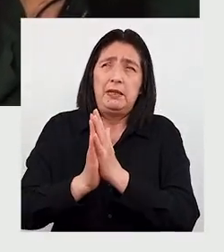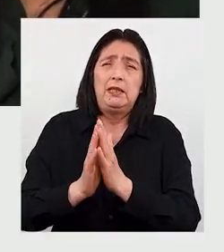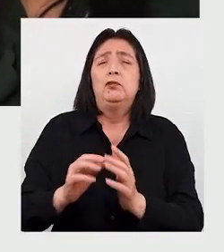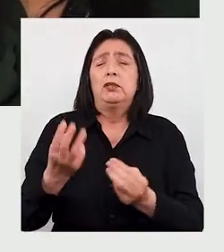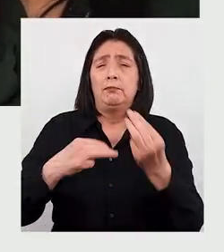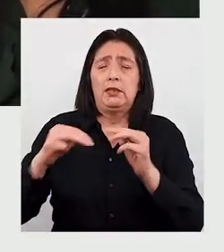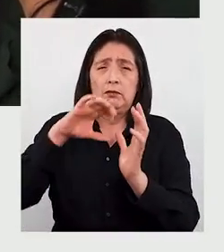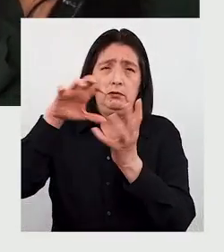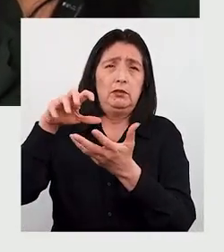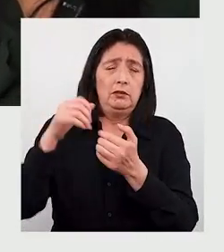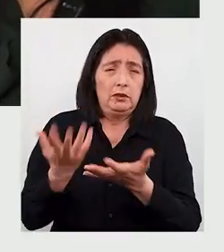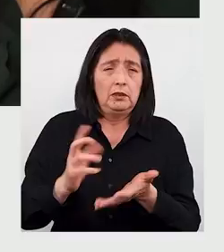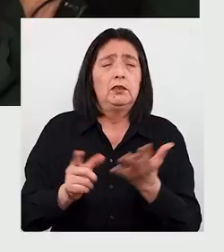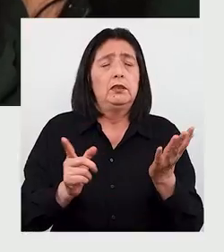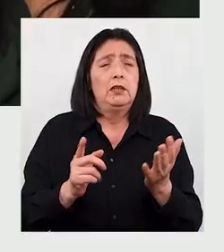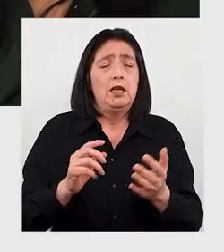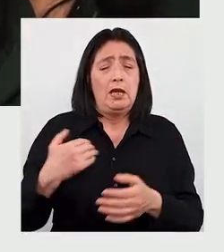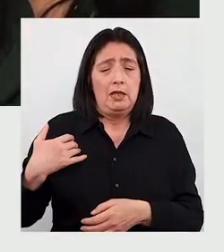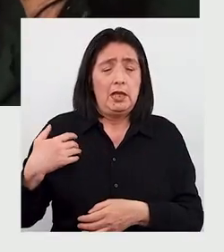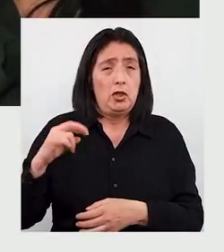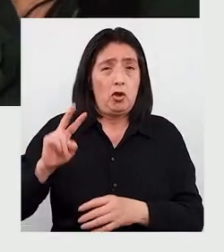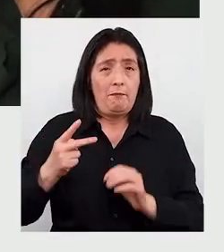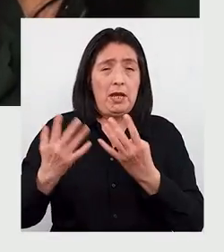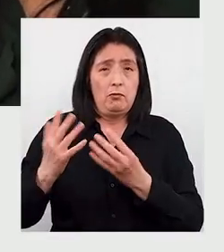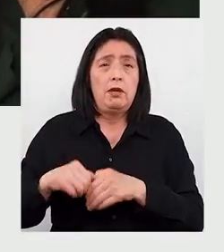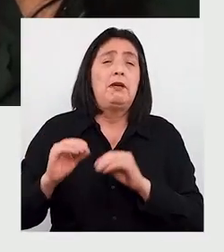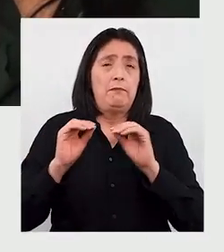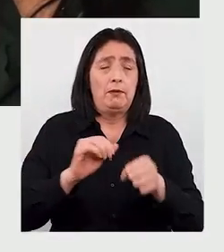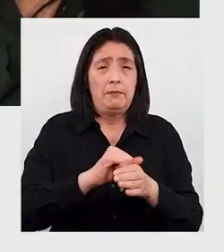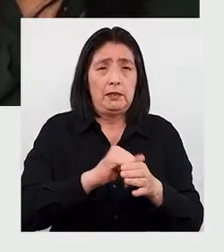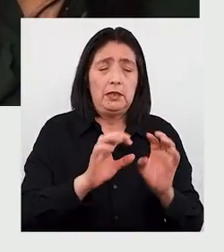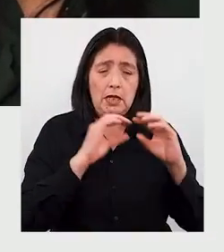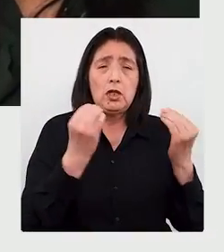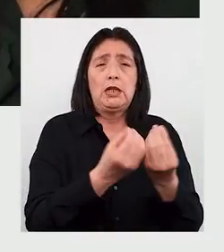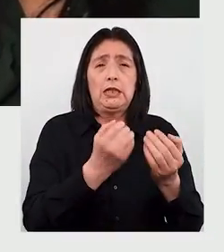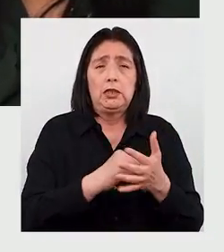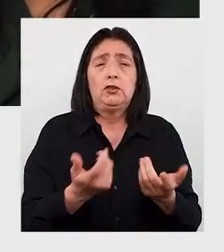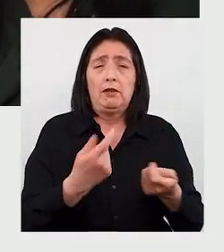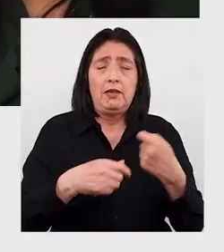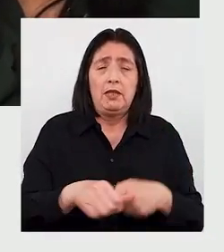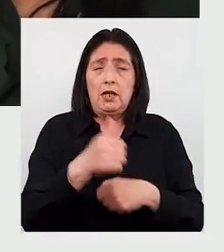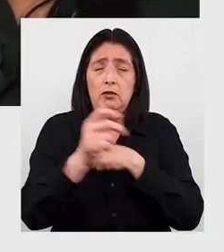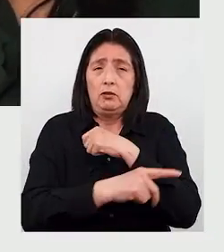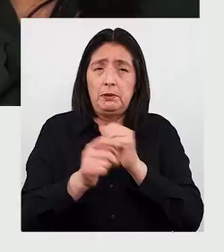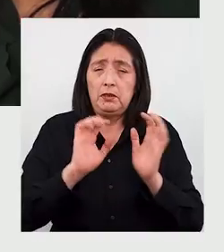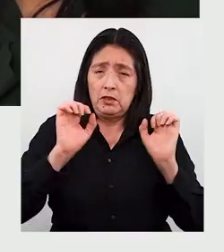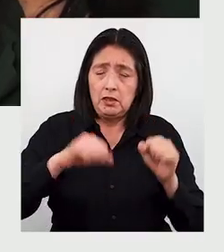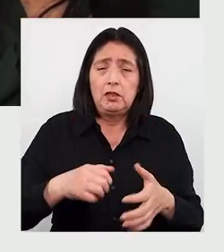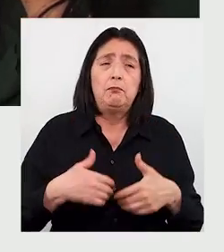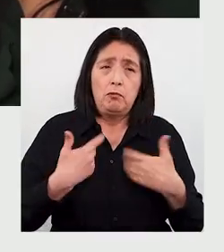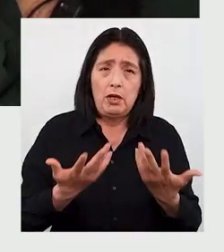mercado internacional, desde el 2009 viene implementando en las organizaciones exportadoras y con